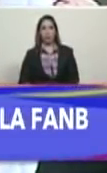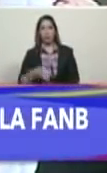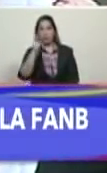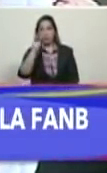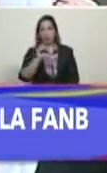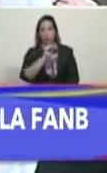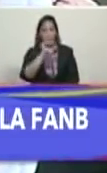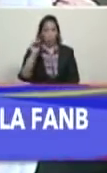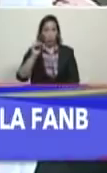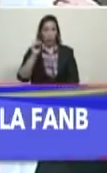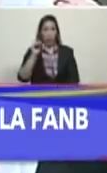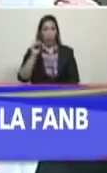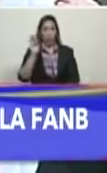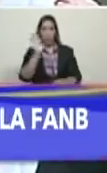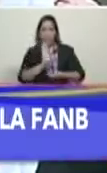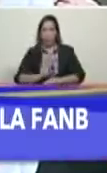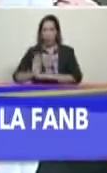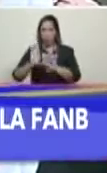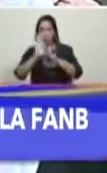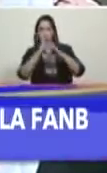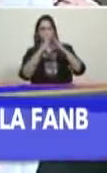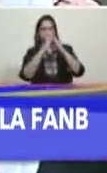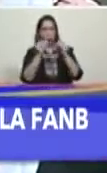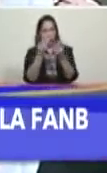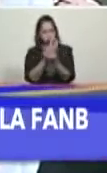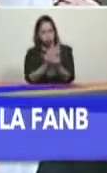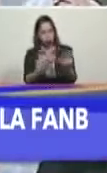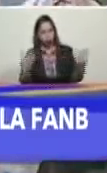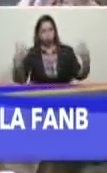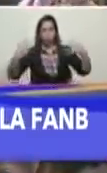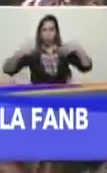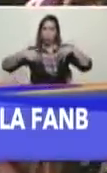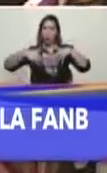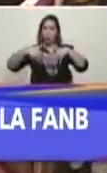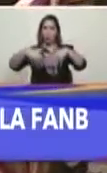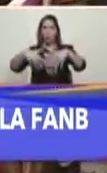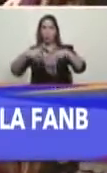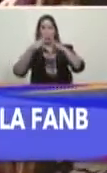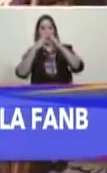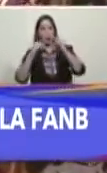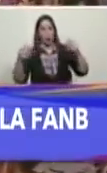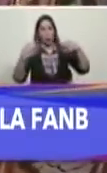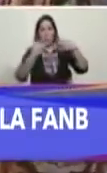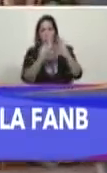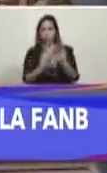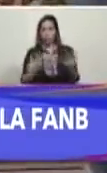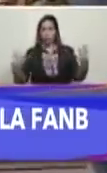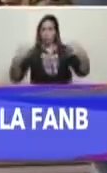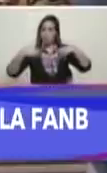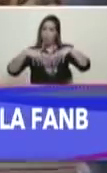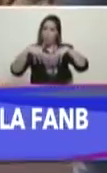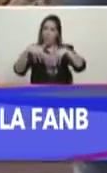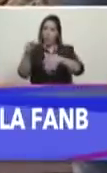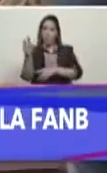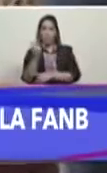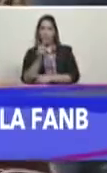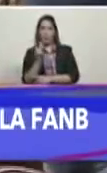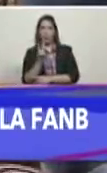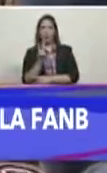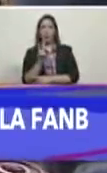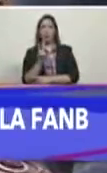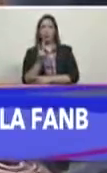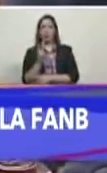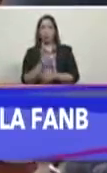protección a todos los militares, a todas las militares de Venezuela, para que en unión